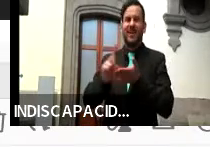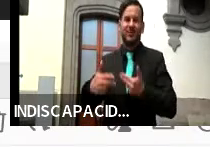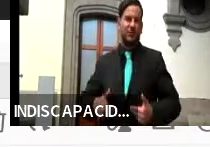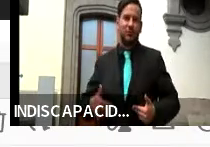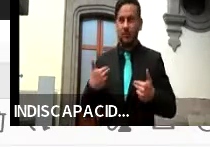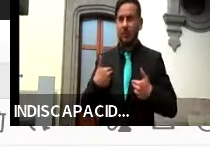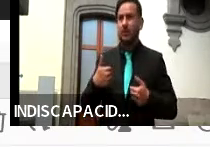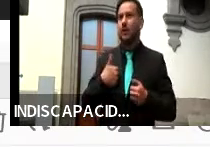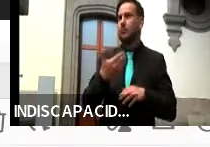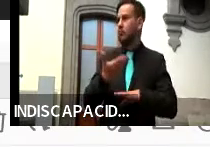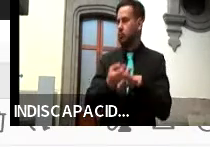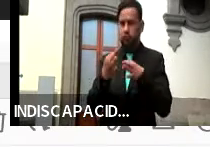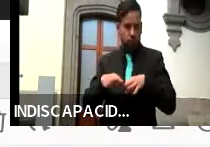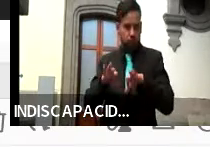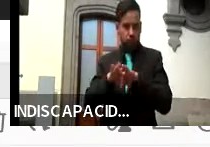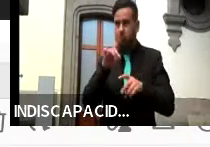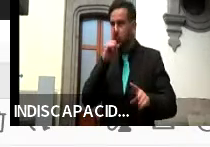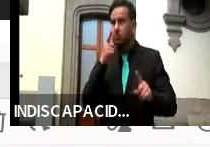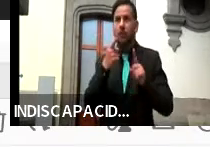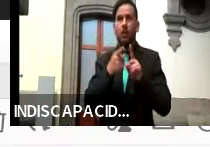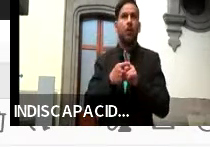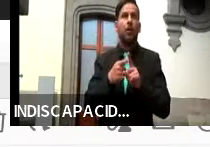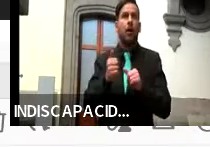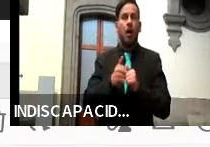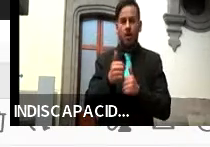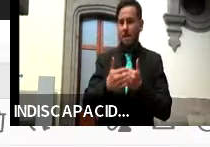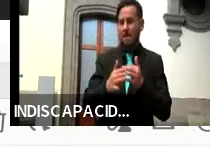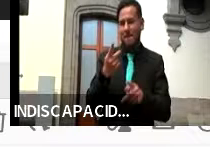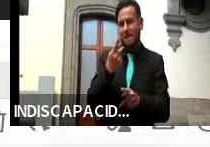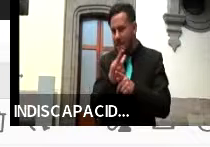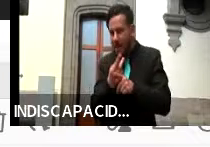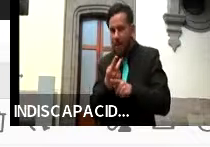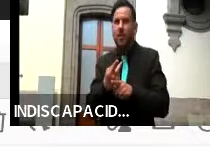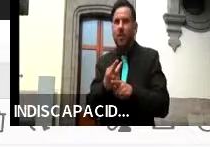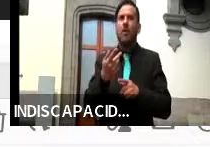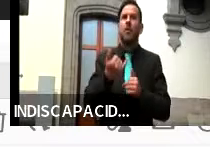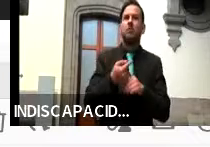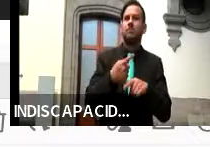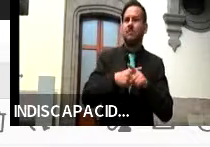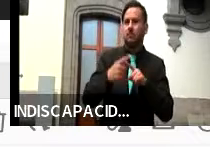clave durante la fase preparatoria y a lo largo del proceso.